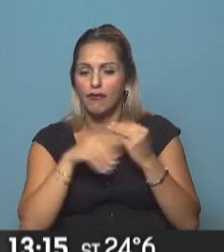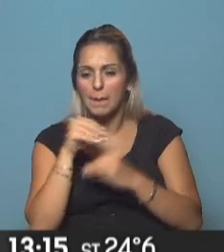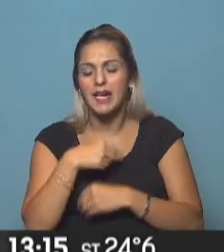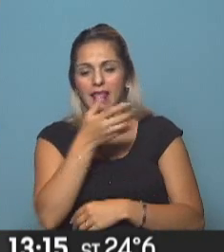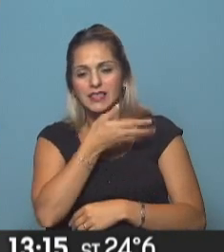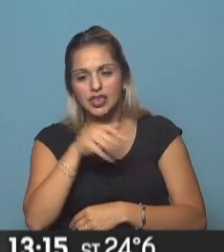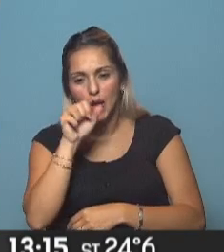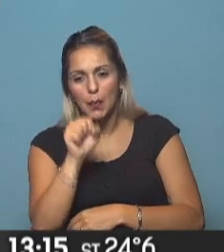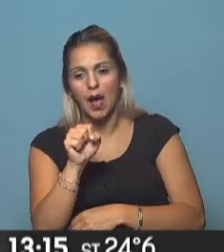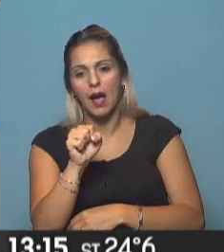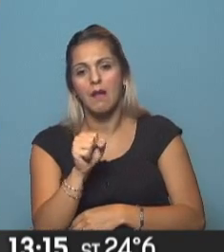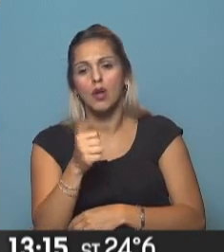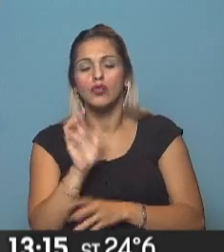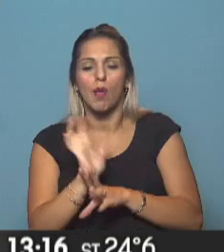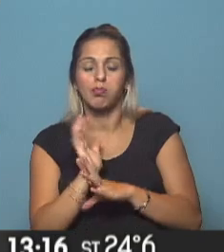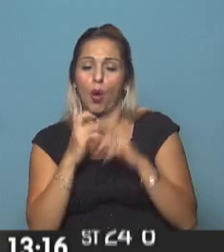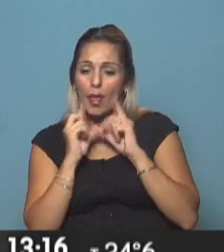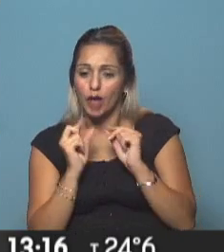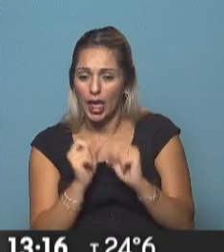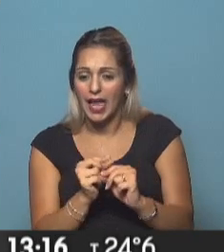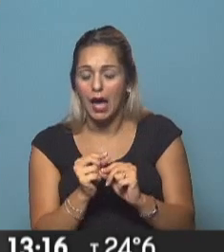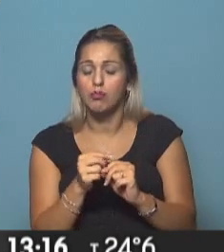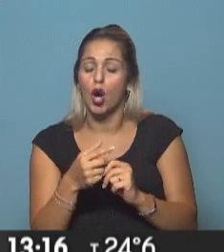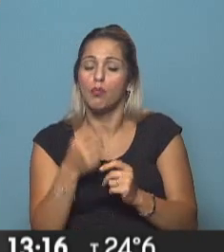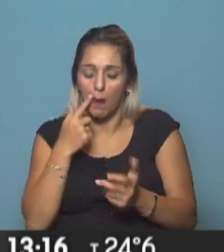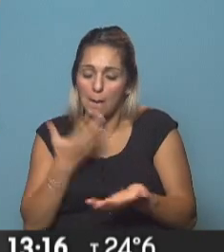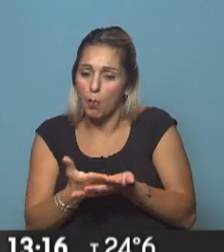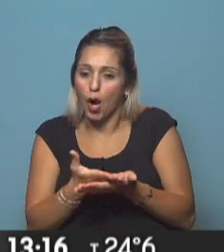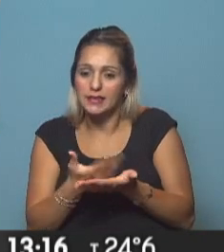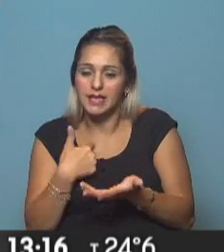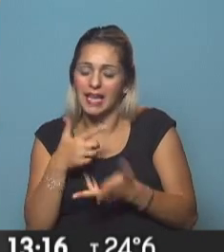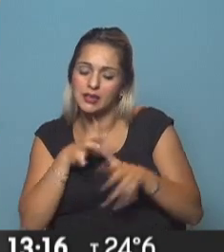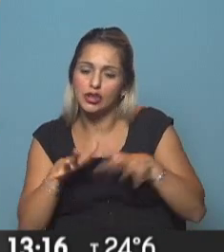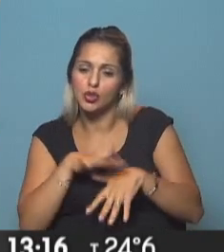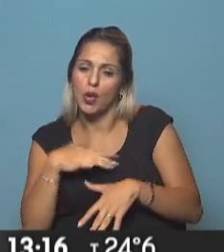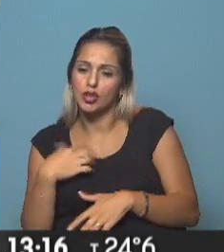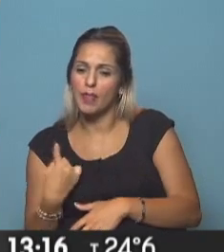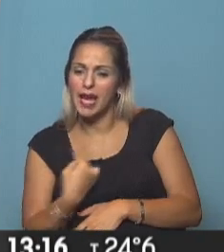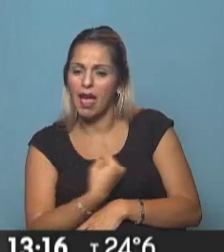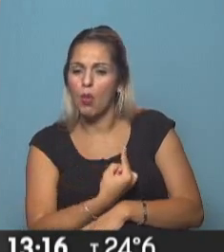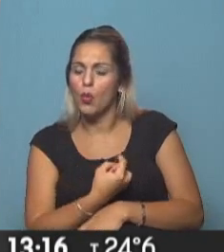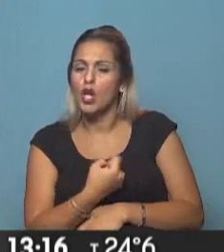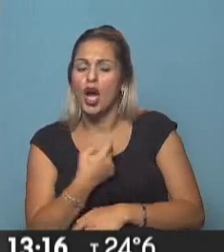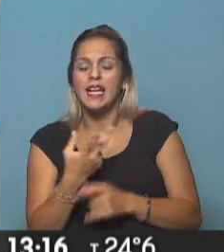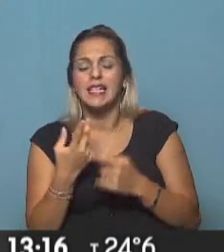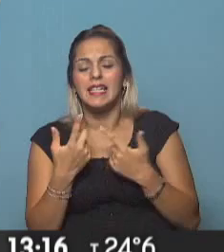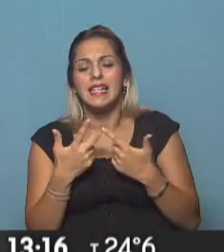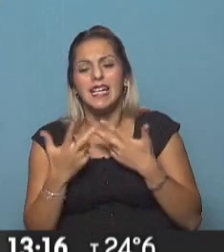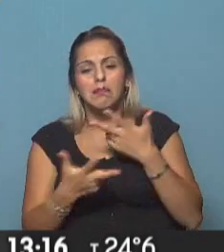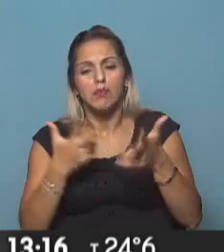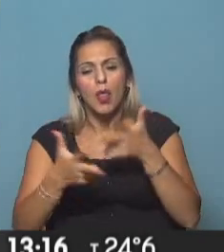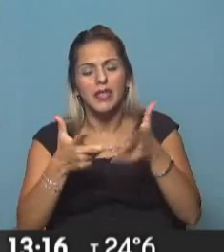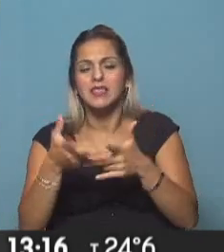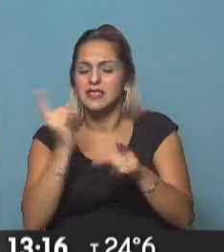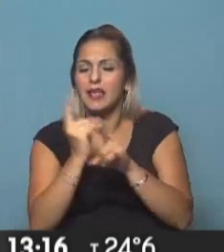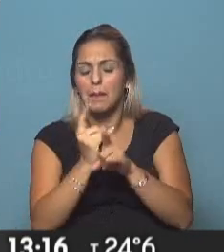llevaremos nuestros reclamos, llevaremos nuestra situación, llevaremos las cosas que hemos dicho siempre como base de